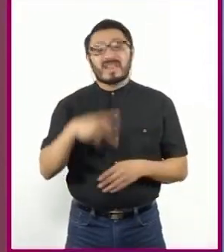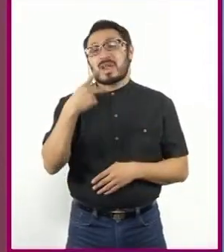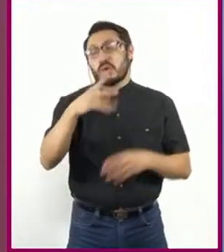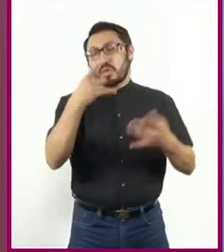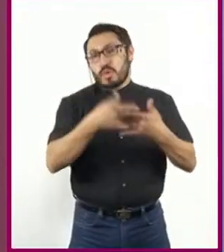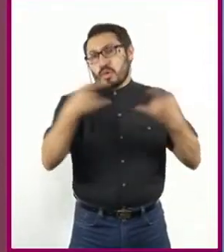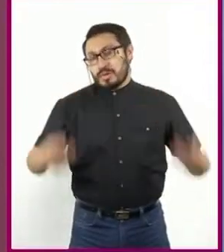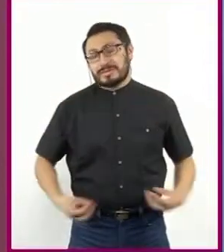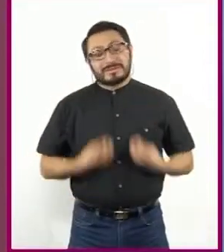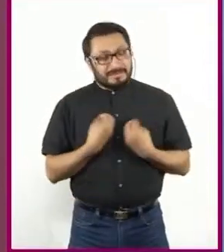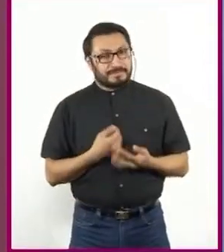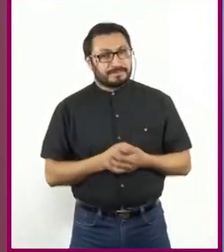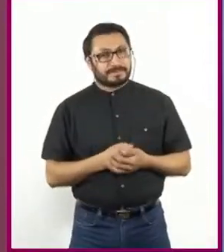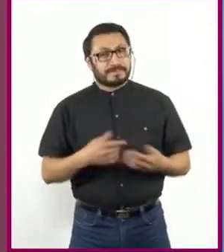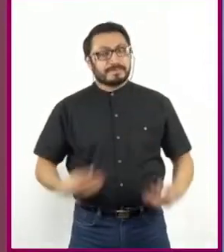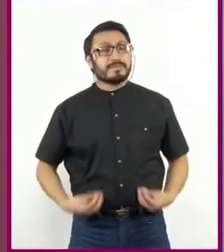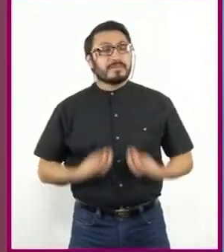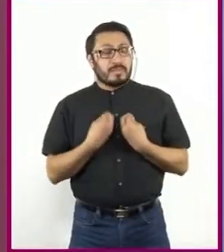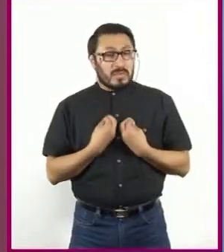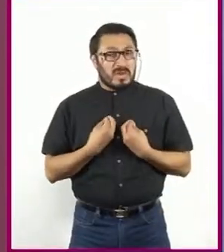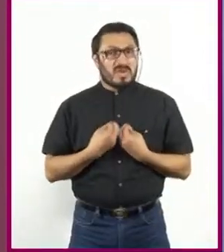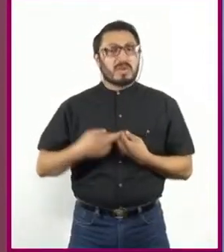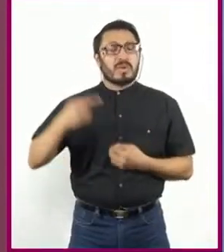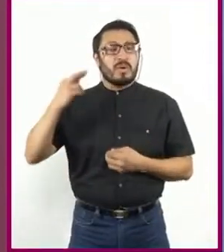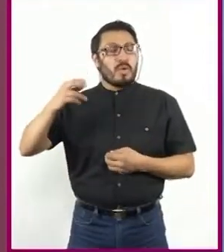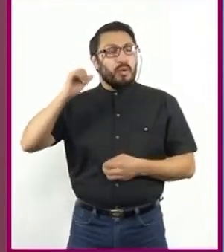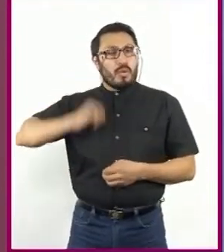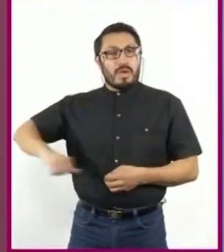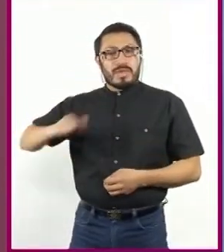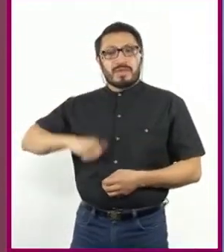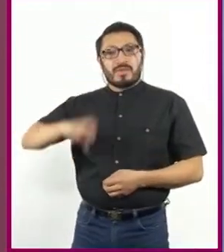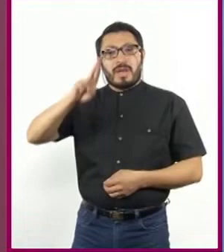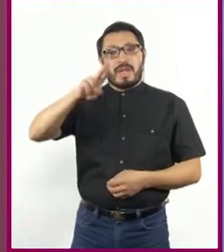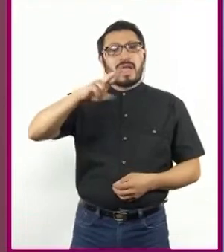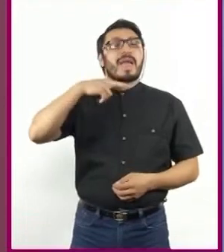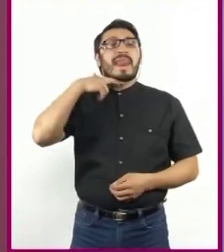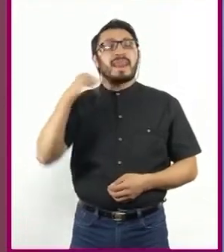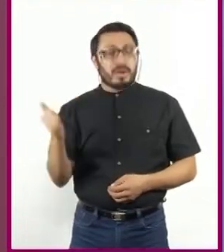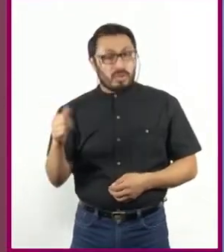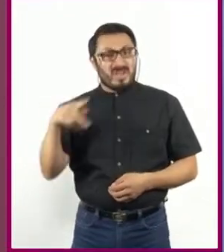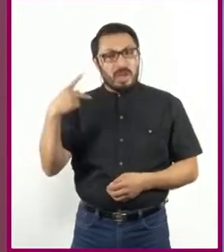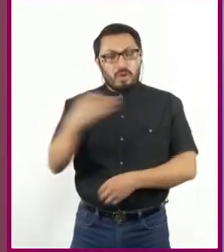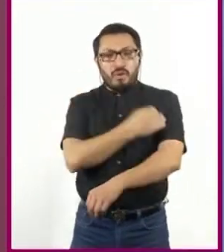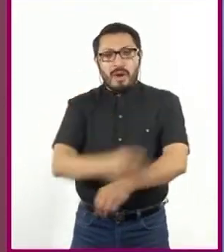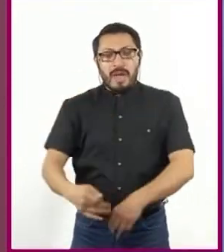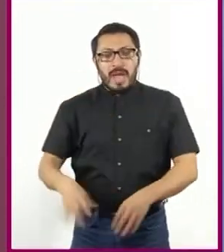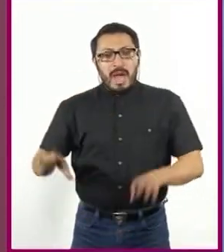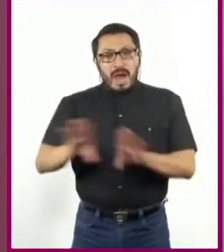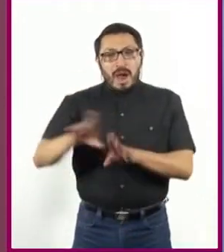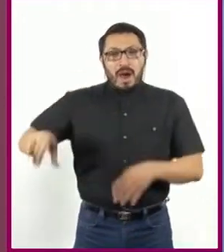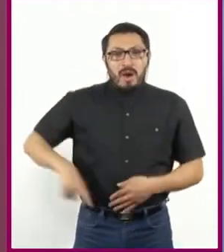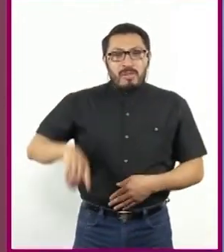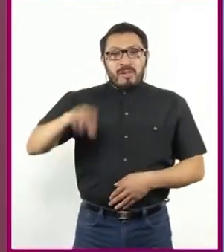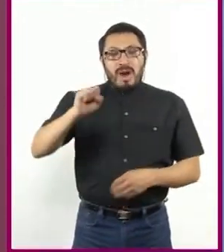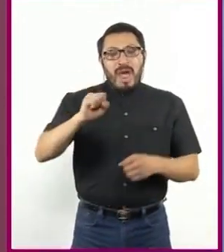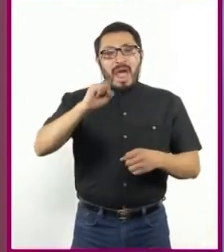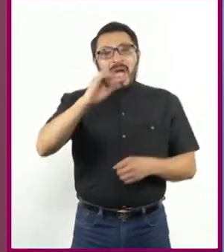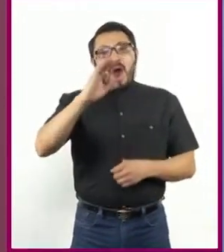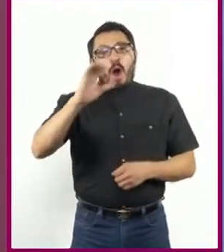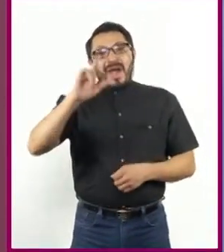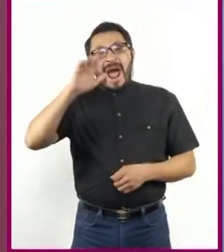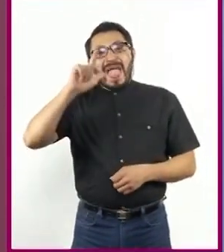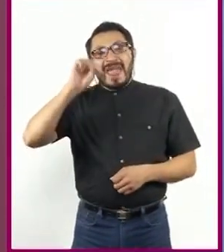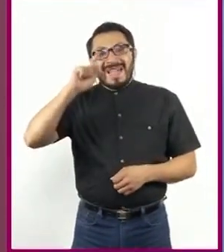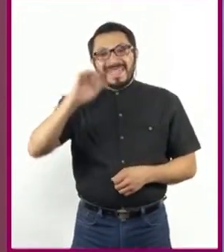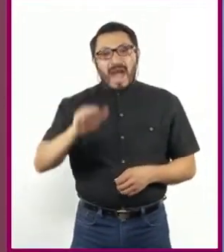biografía. Vivió en la Rusia soviética con su familia, bajo un régimen socialista en el cual las garantías de las que gozamos